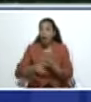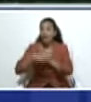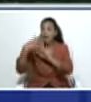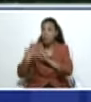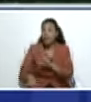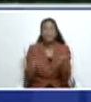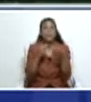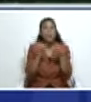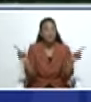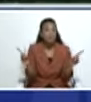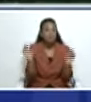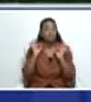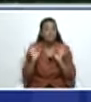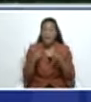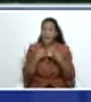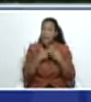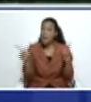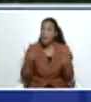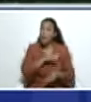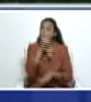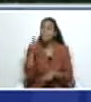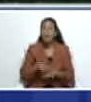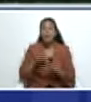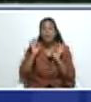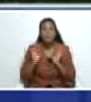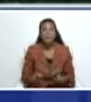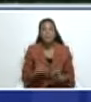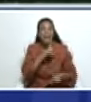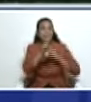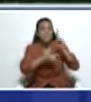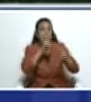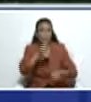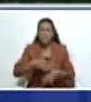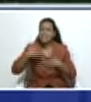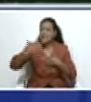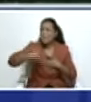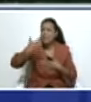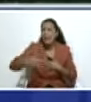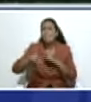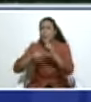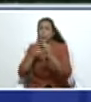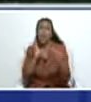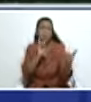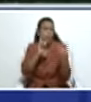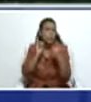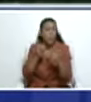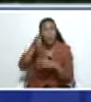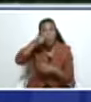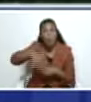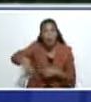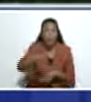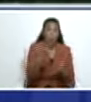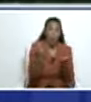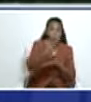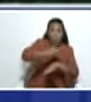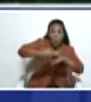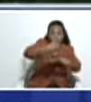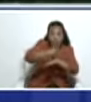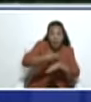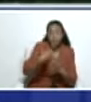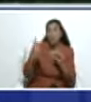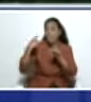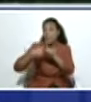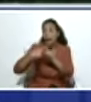de la democracia y la libertad, de la consulta permanente, del debate libre,